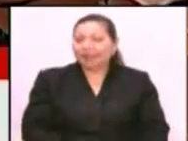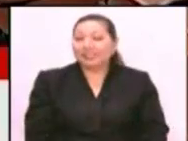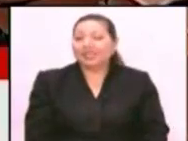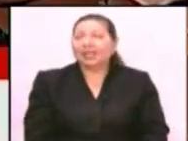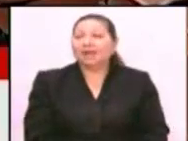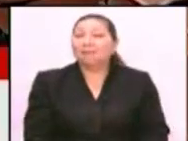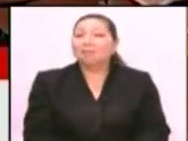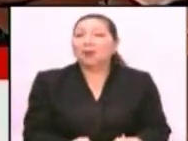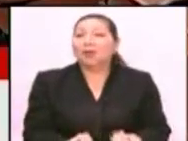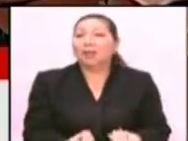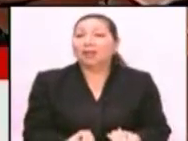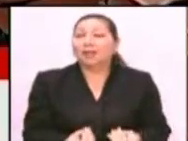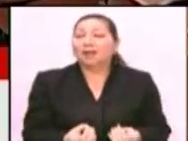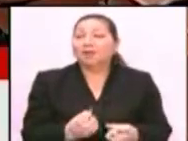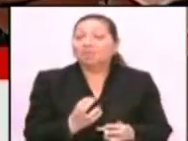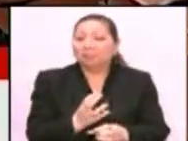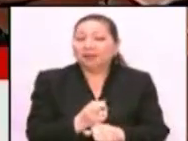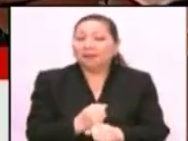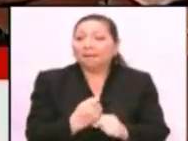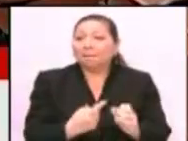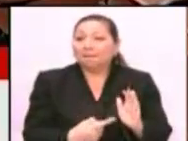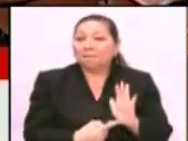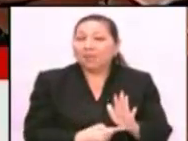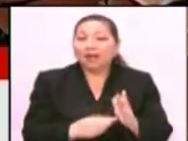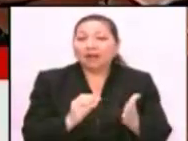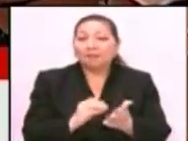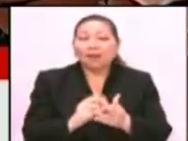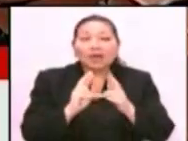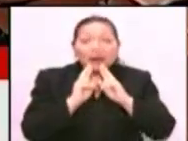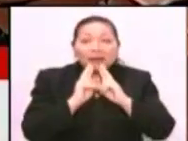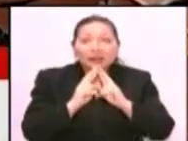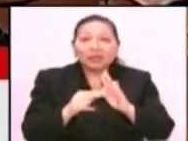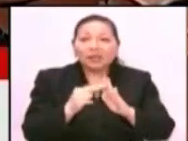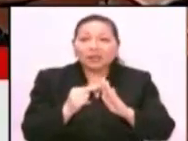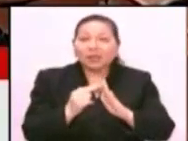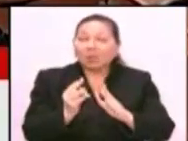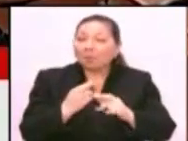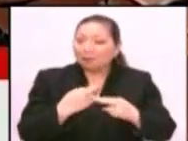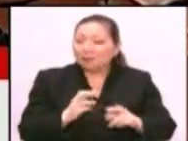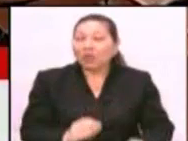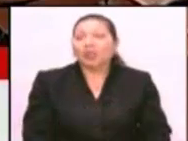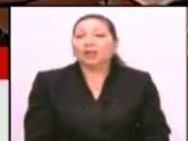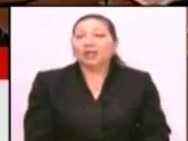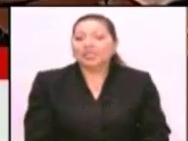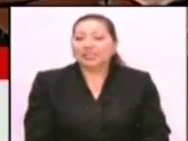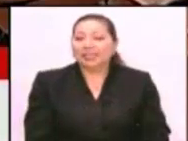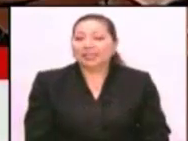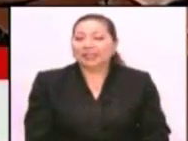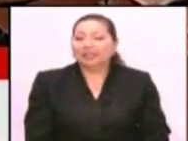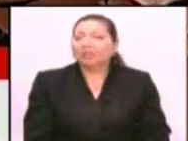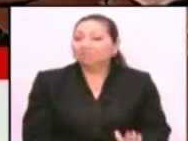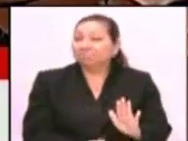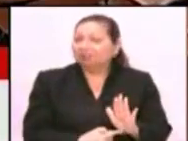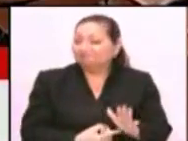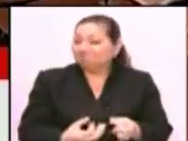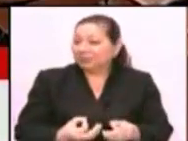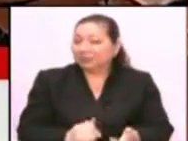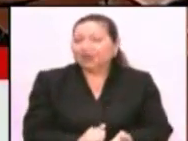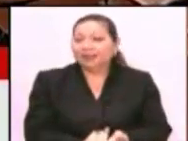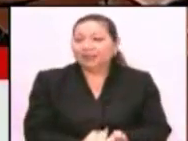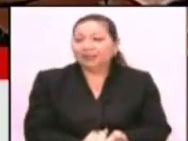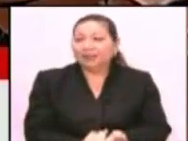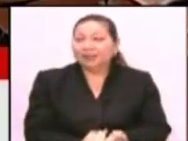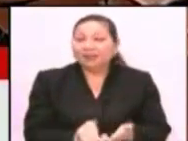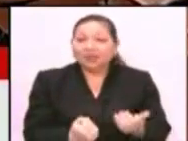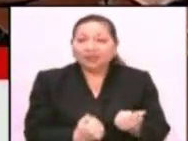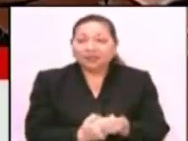¿no? Porque hay una presión por mostrar más resultados a nivel de sector público como cooperación. Si el presupuesto de Estados Unidos se reduce,